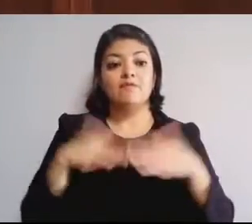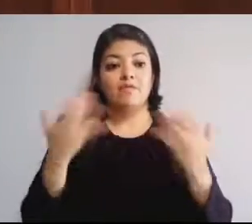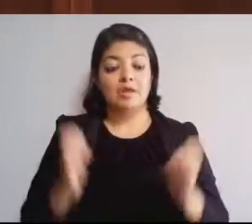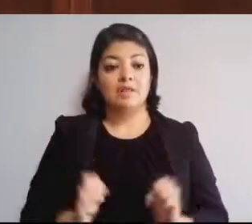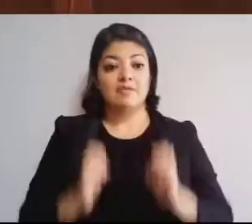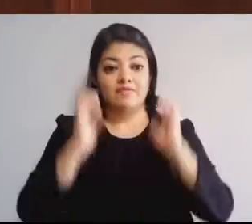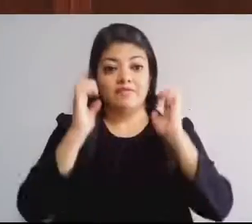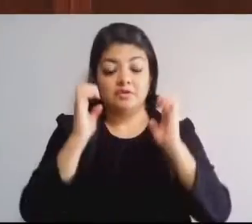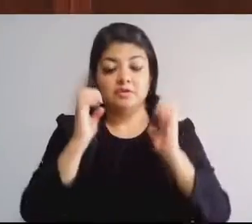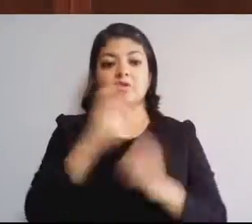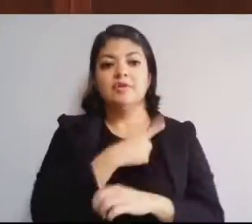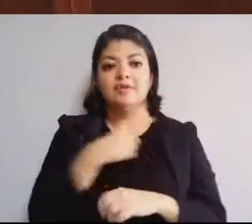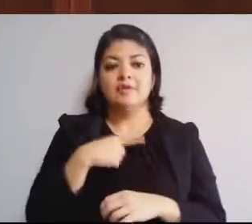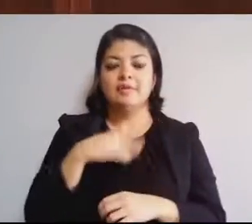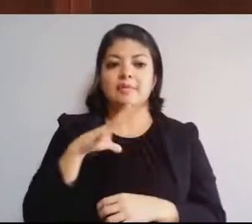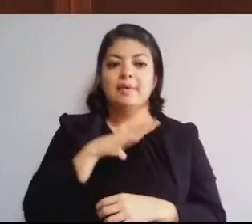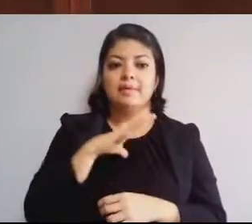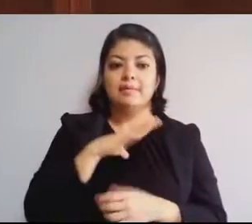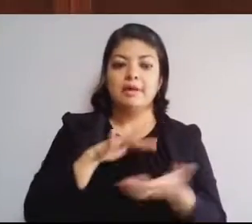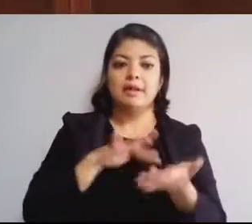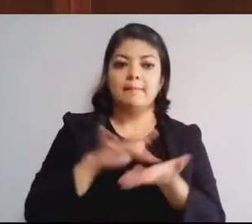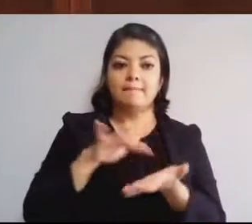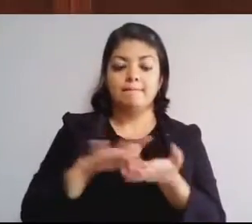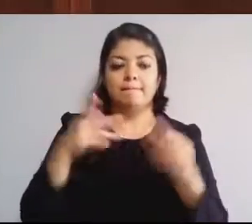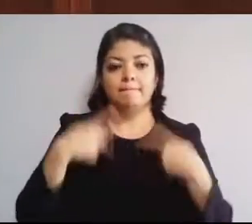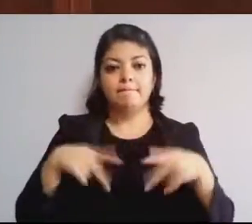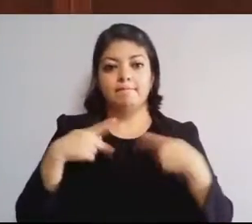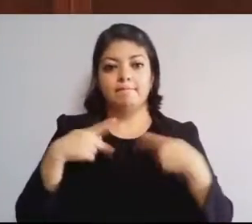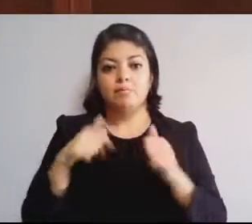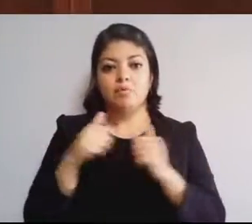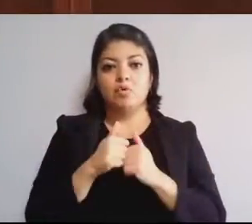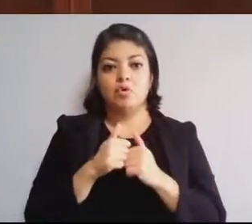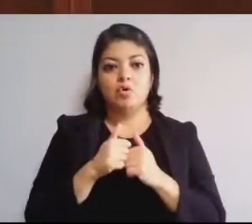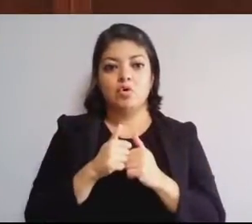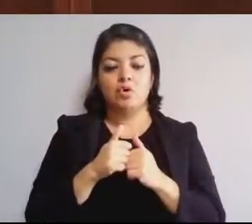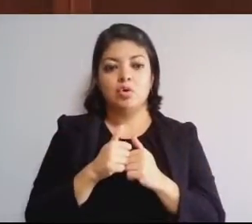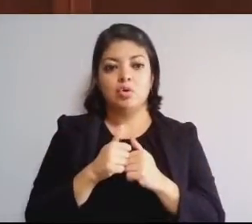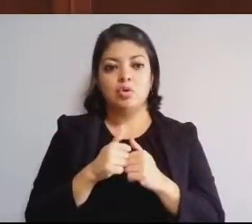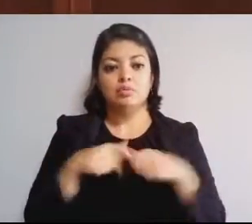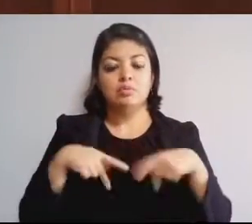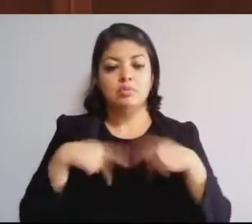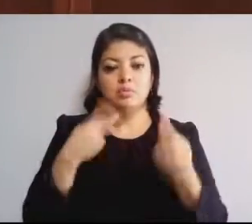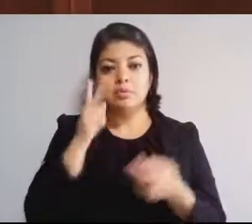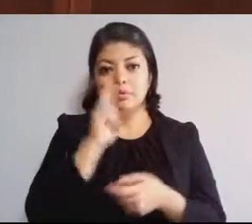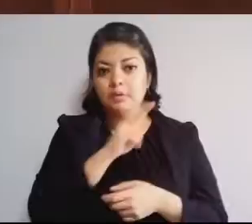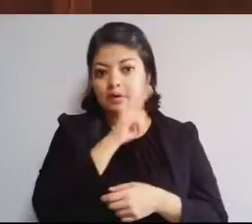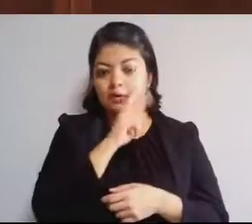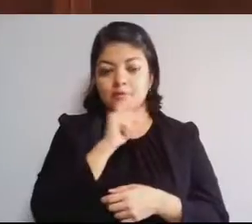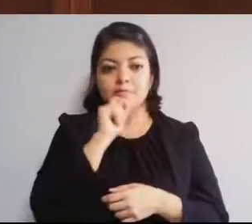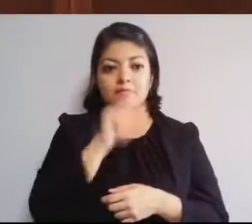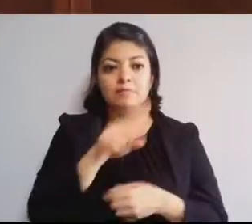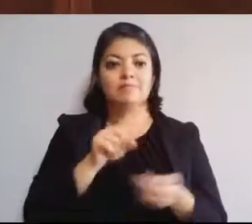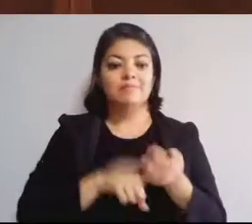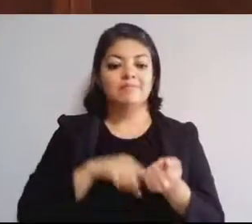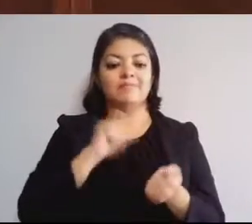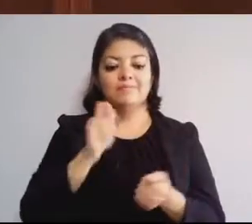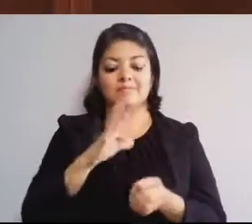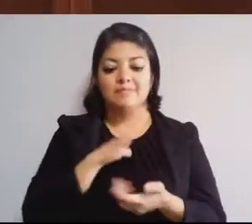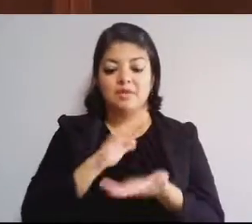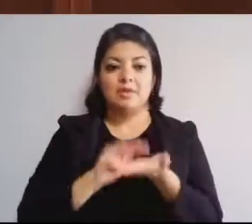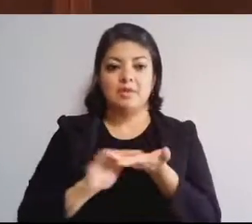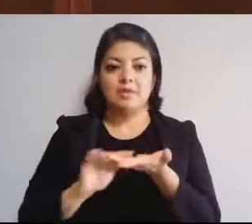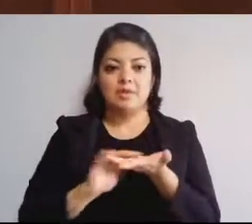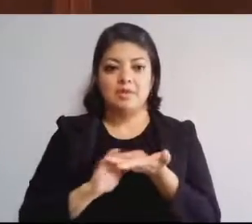deberán contar con apoyos para las personas con pérdida visual y o de baja visión misma que estarán en lenguaje braille en